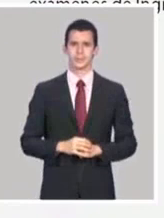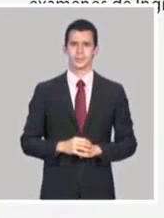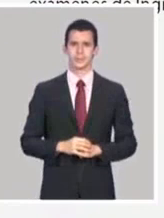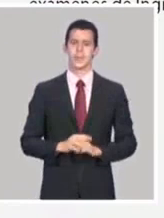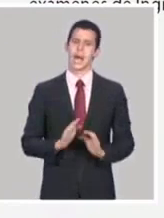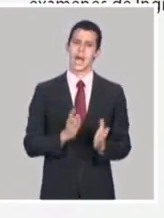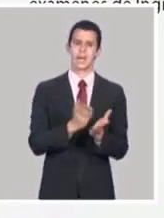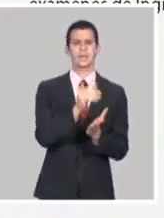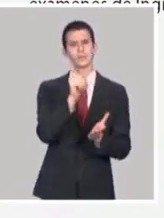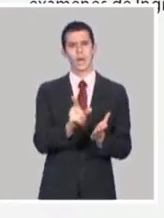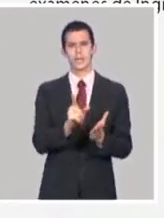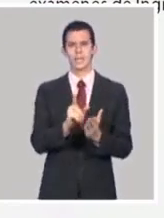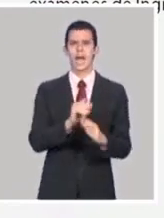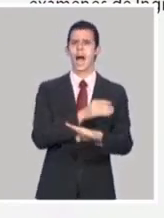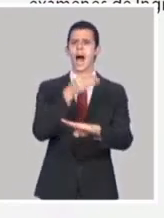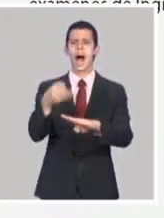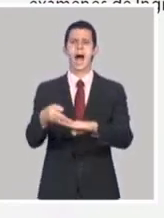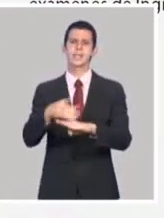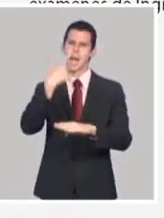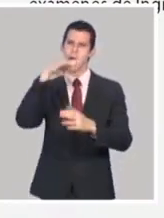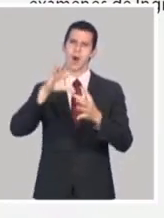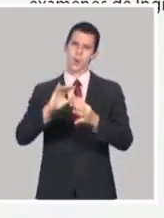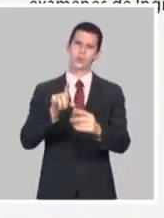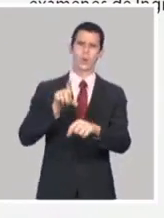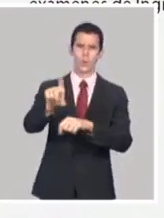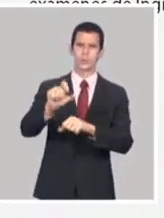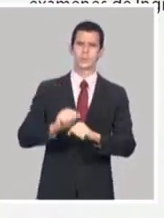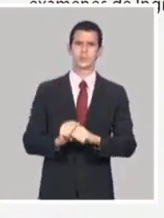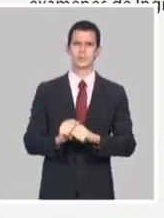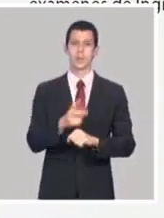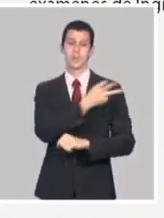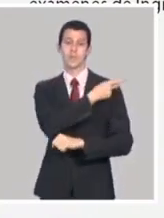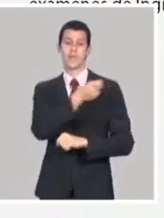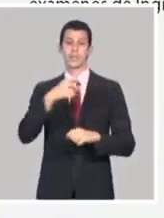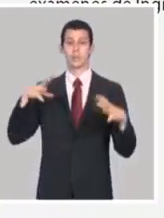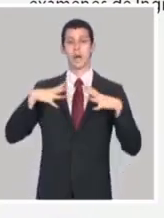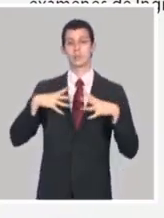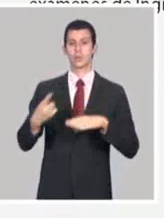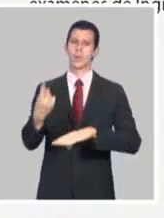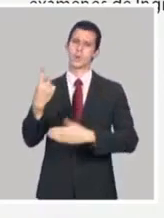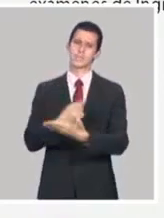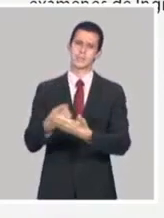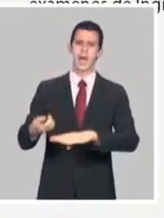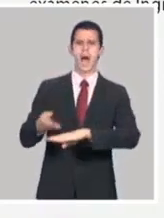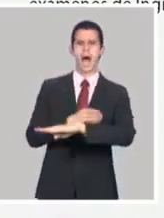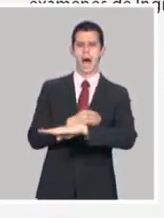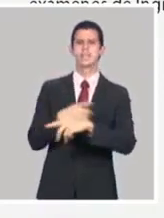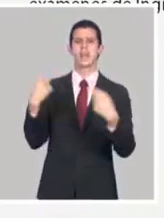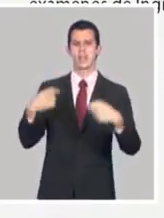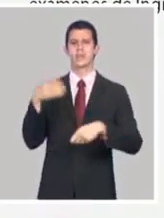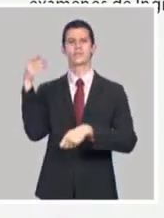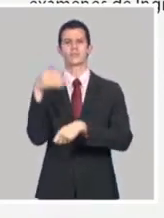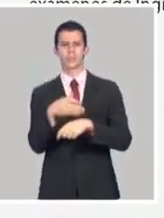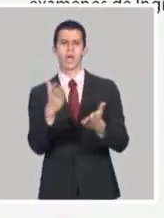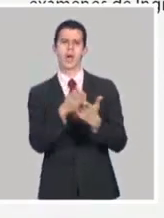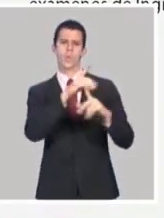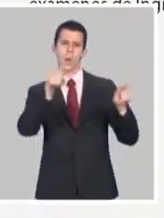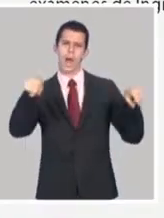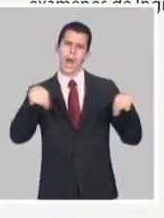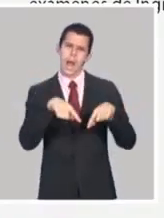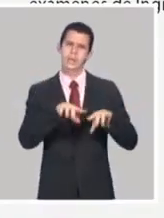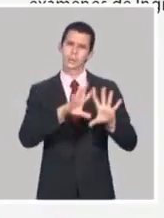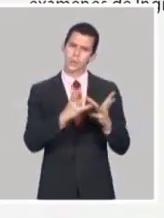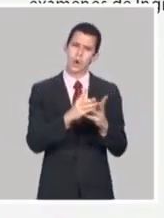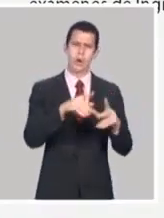y los maestros como sabemos se incorporan una semana antes para decir la última semana de agosto para crear las condiciones